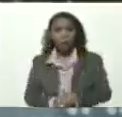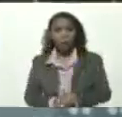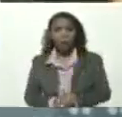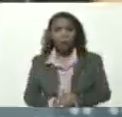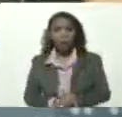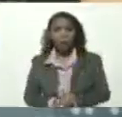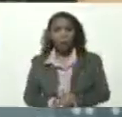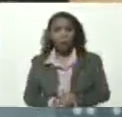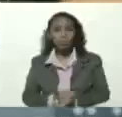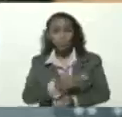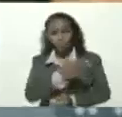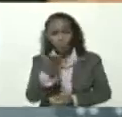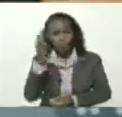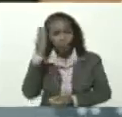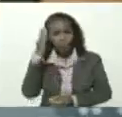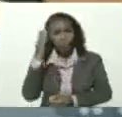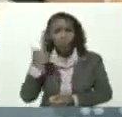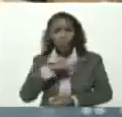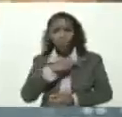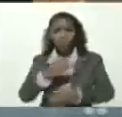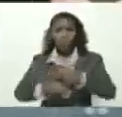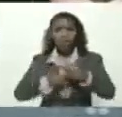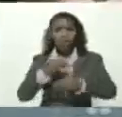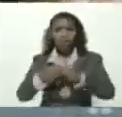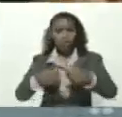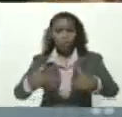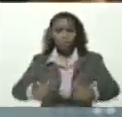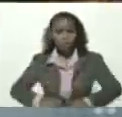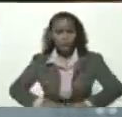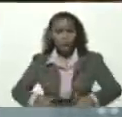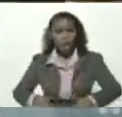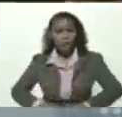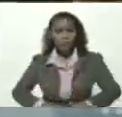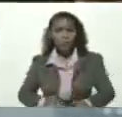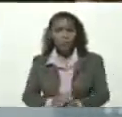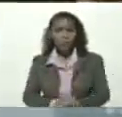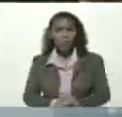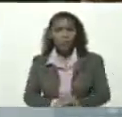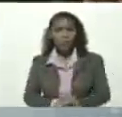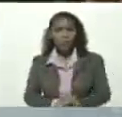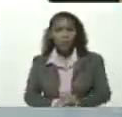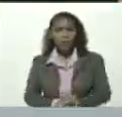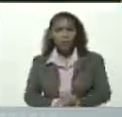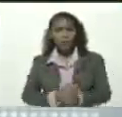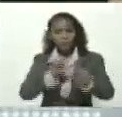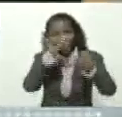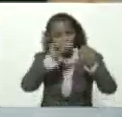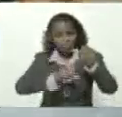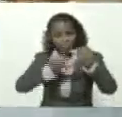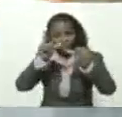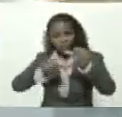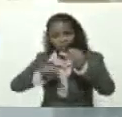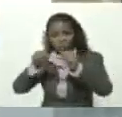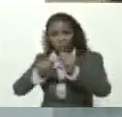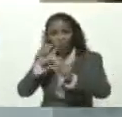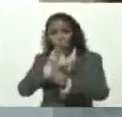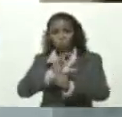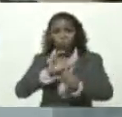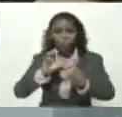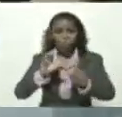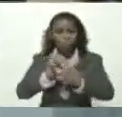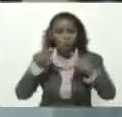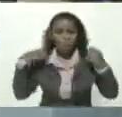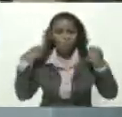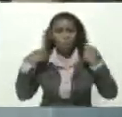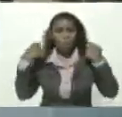Como ustedes saben, hemos hecho un gran esfuerzo de fiscalización del curso de la